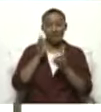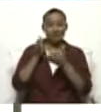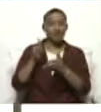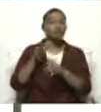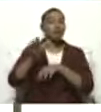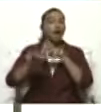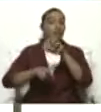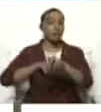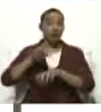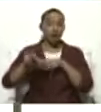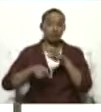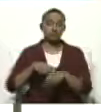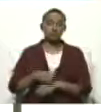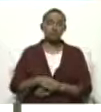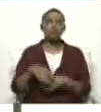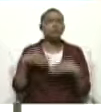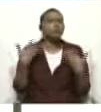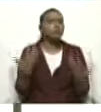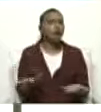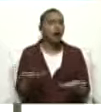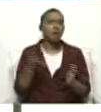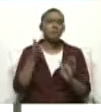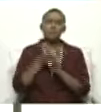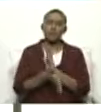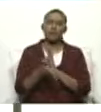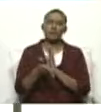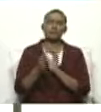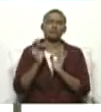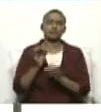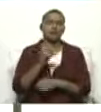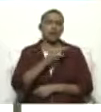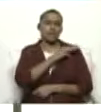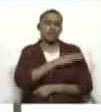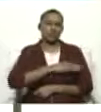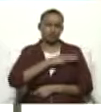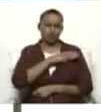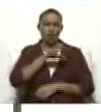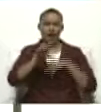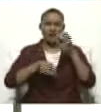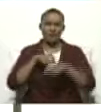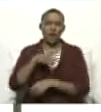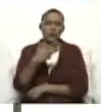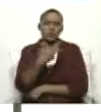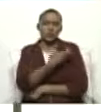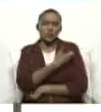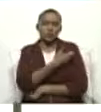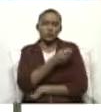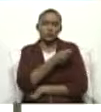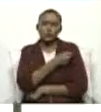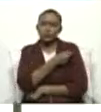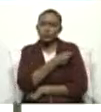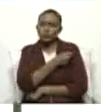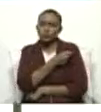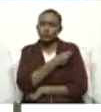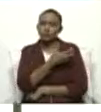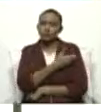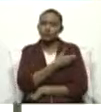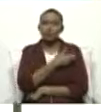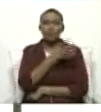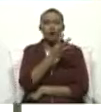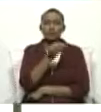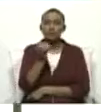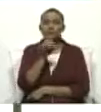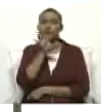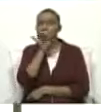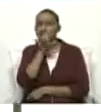mascota. Por la vía de la Misión Nevado se van a vacunar o se están vacunando 400 caninos y 100 felinos. Por